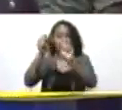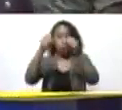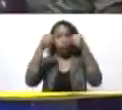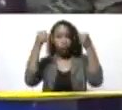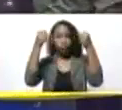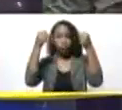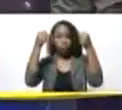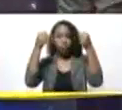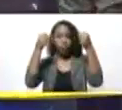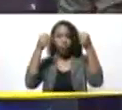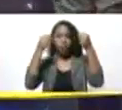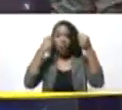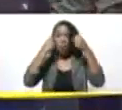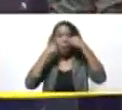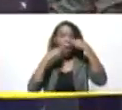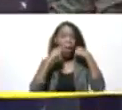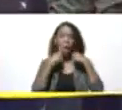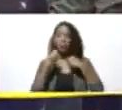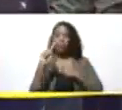No a lloriquear.